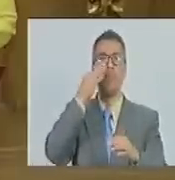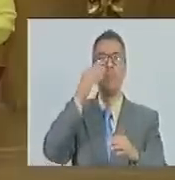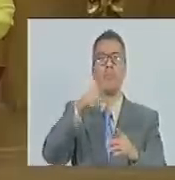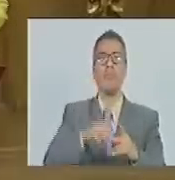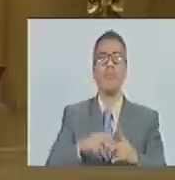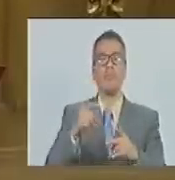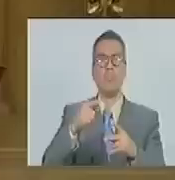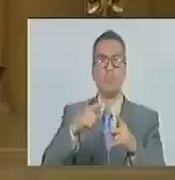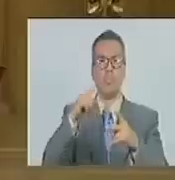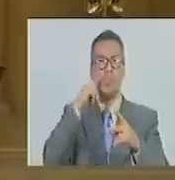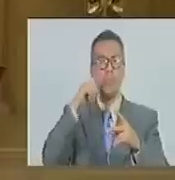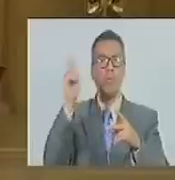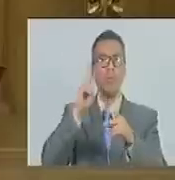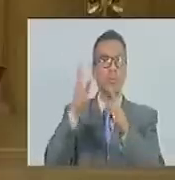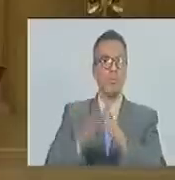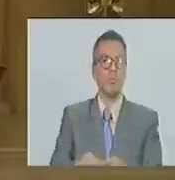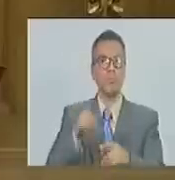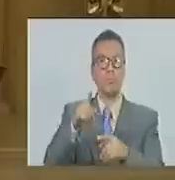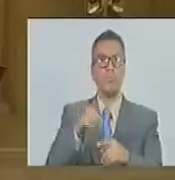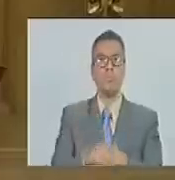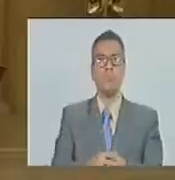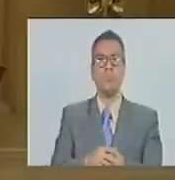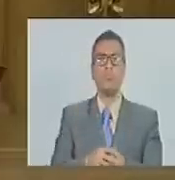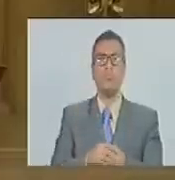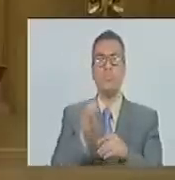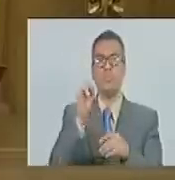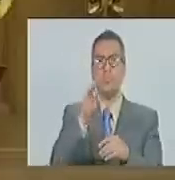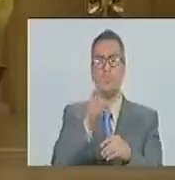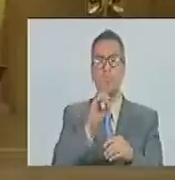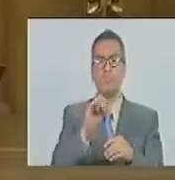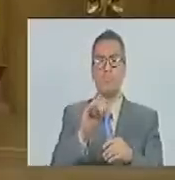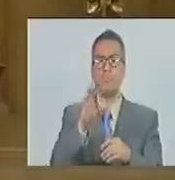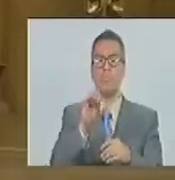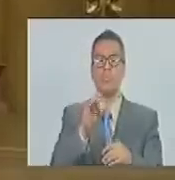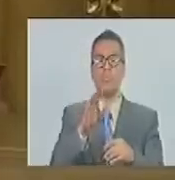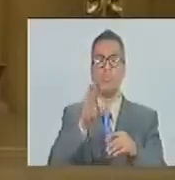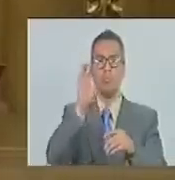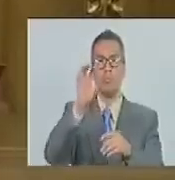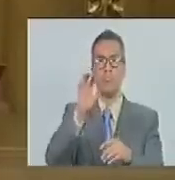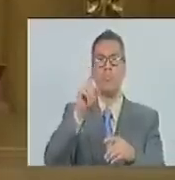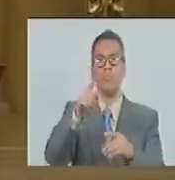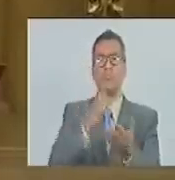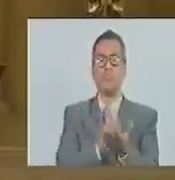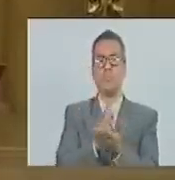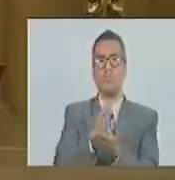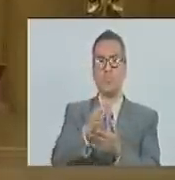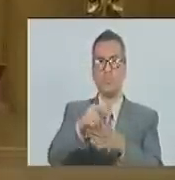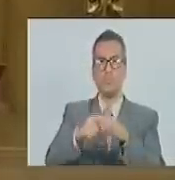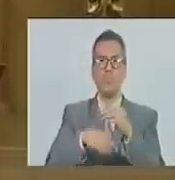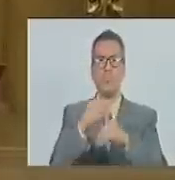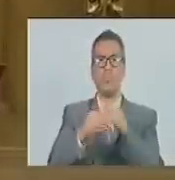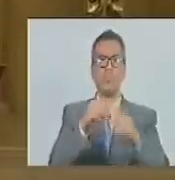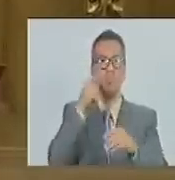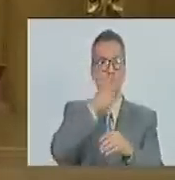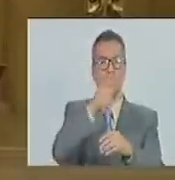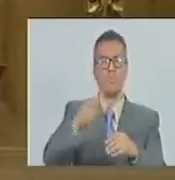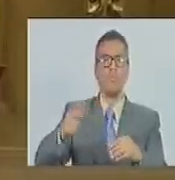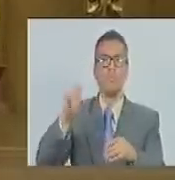diplomáticos venezolanos que les duele esta patria. Montémonos también en esa ruta extraordinaria que ha promovido el pueblo